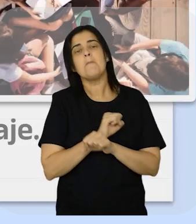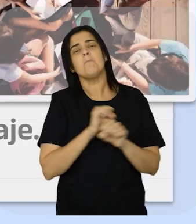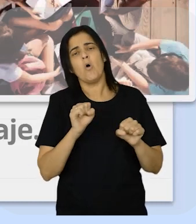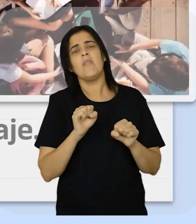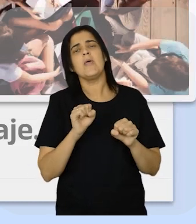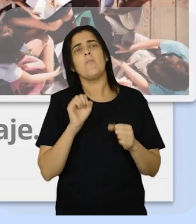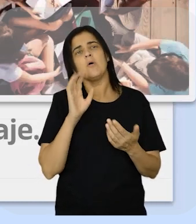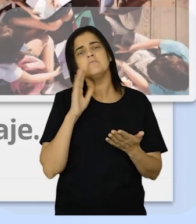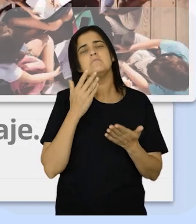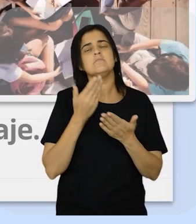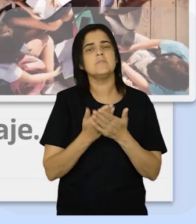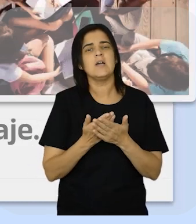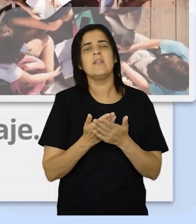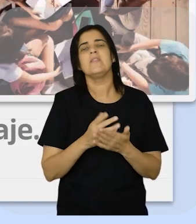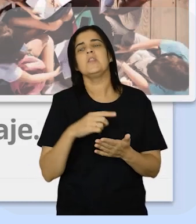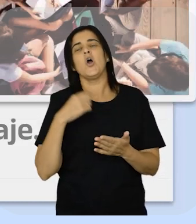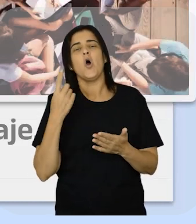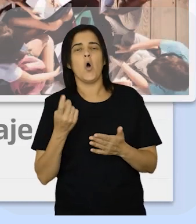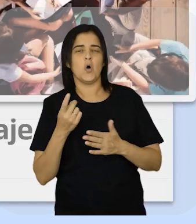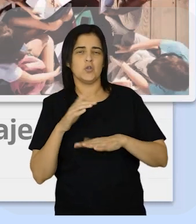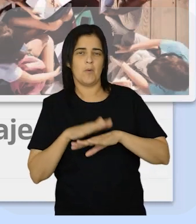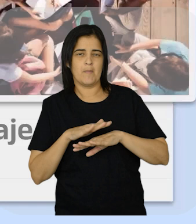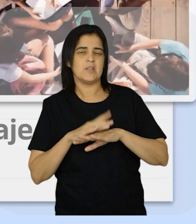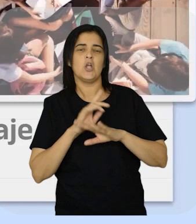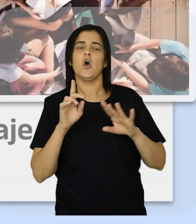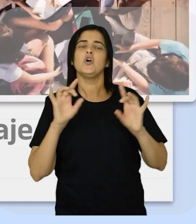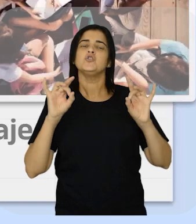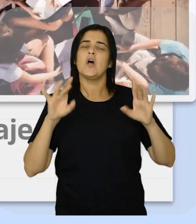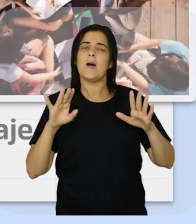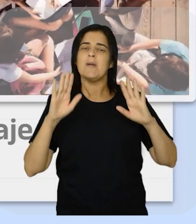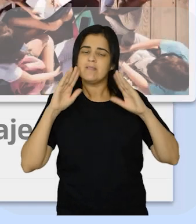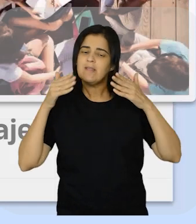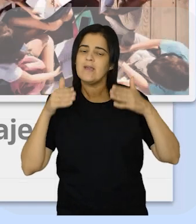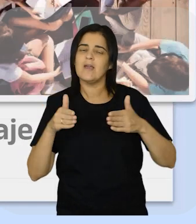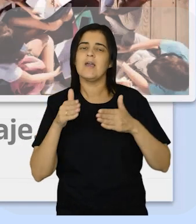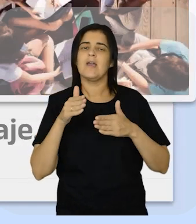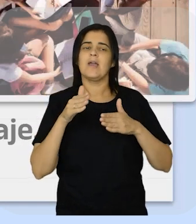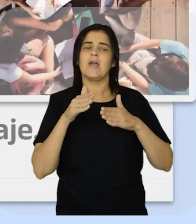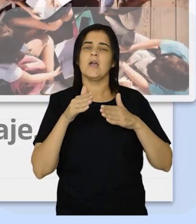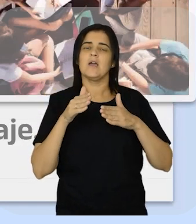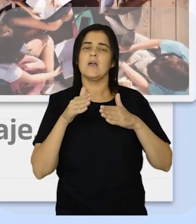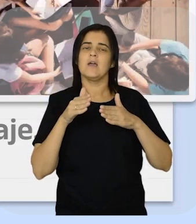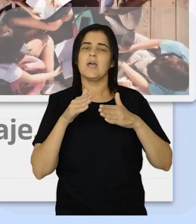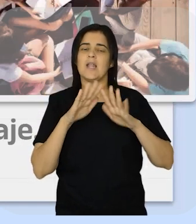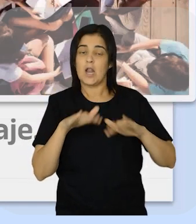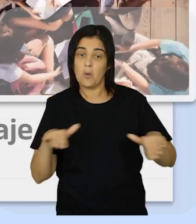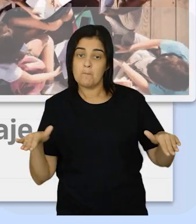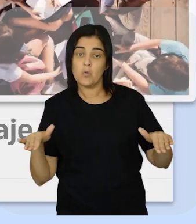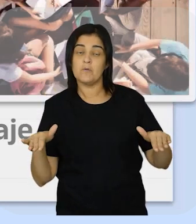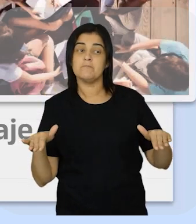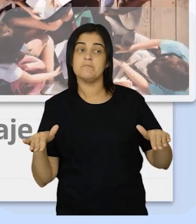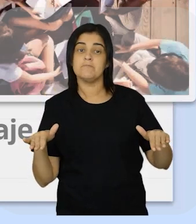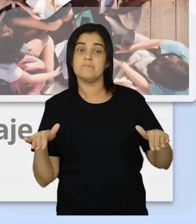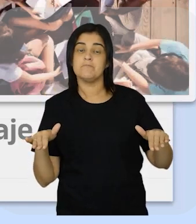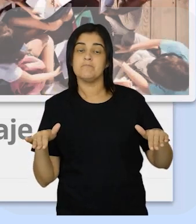una inclusión desde otro lugar. La inclusión no es solamente la del alumno que tiene